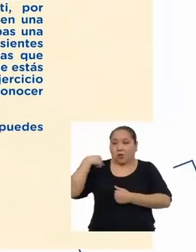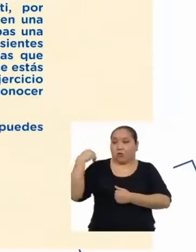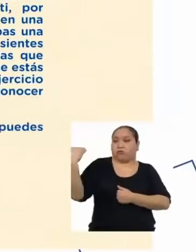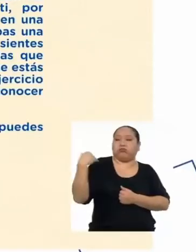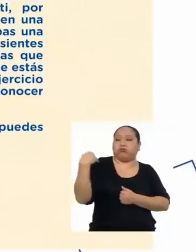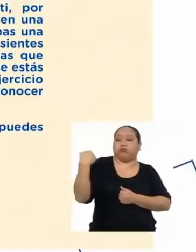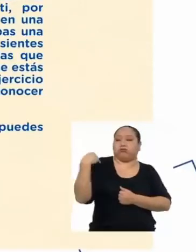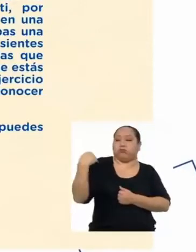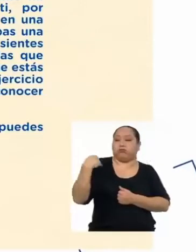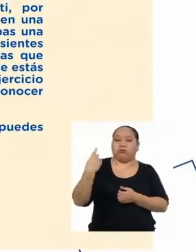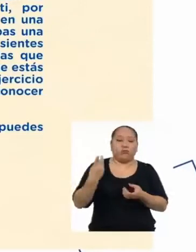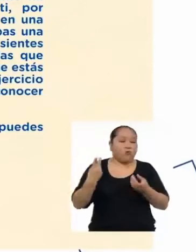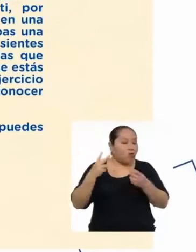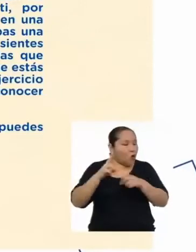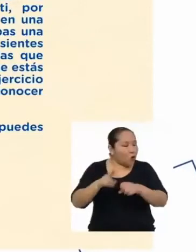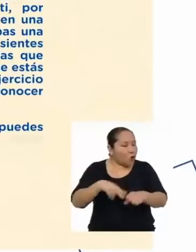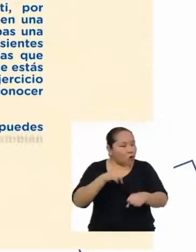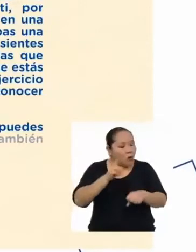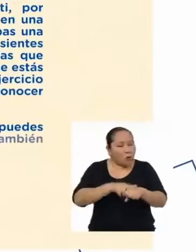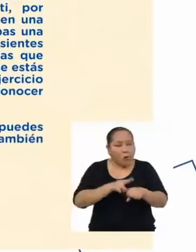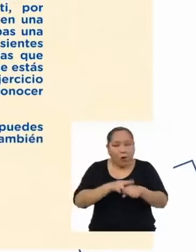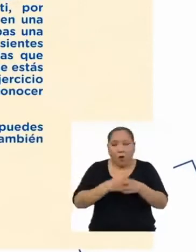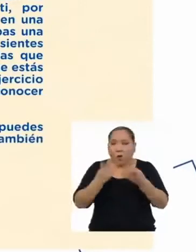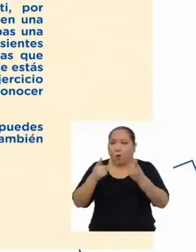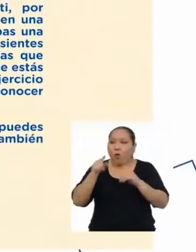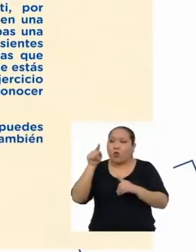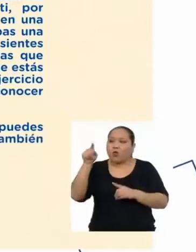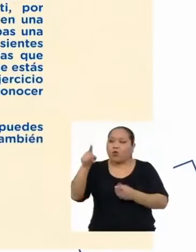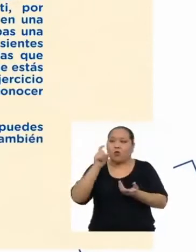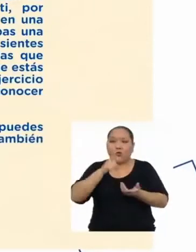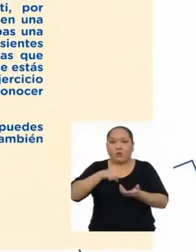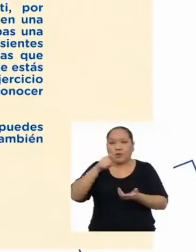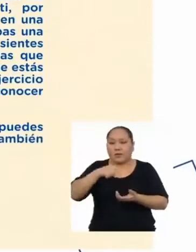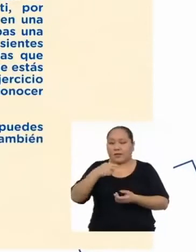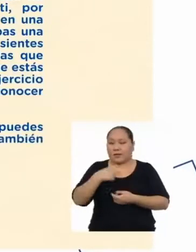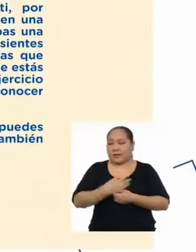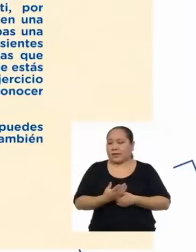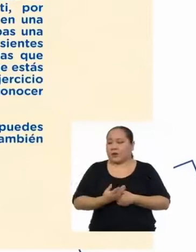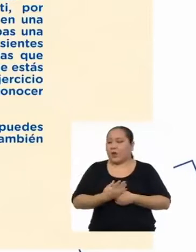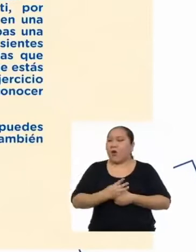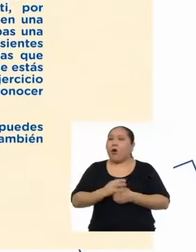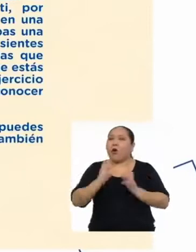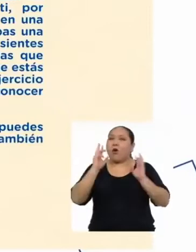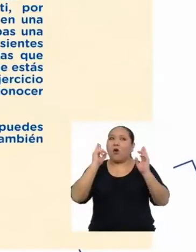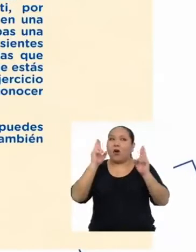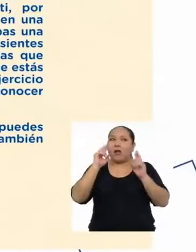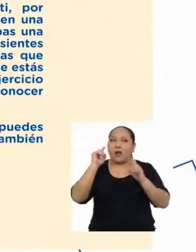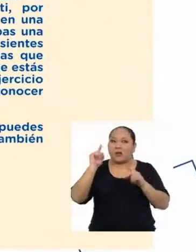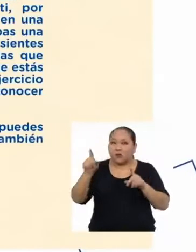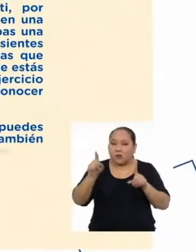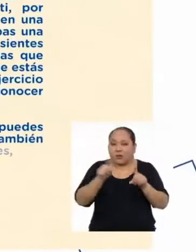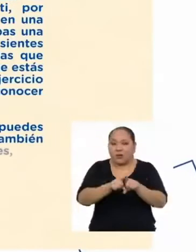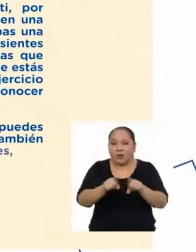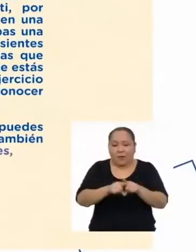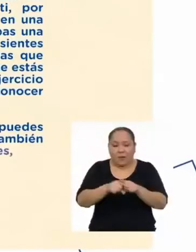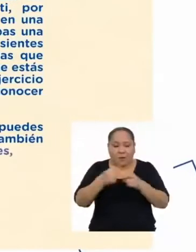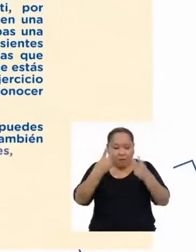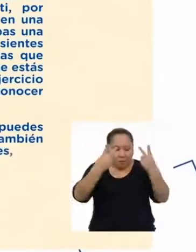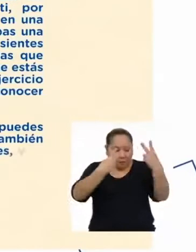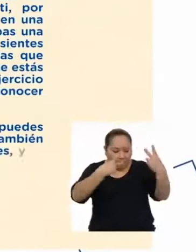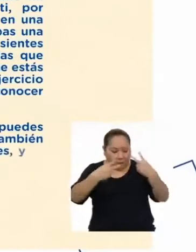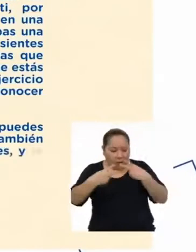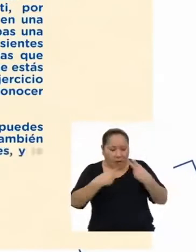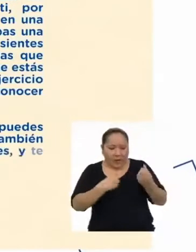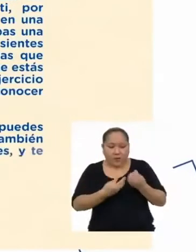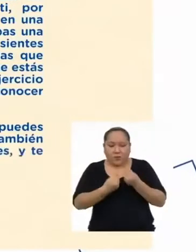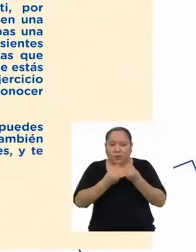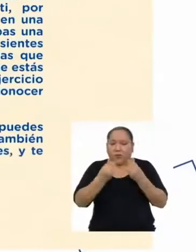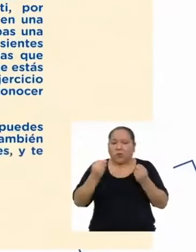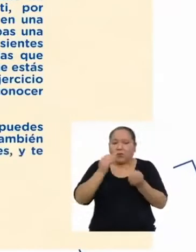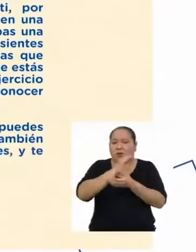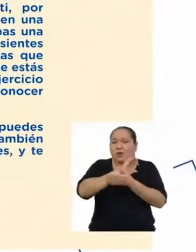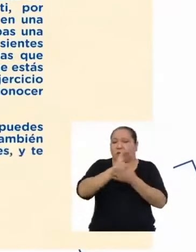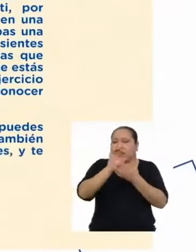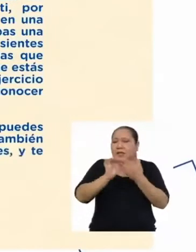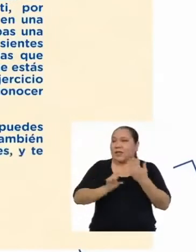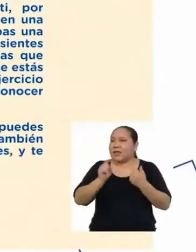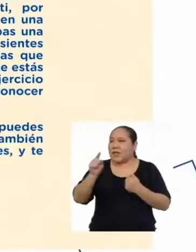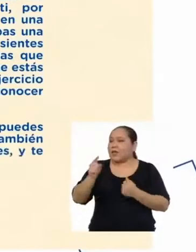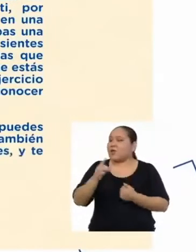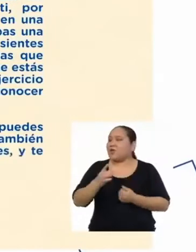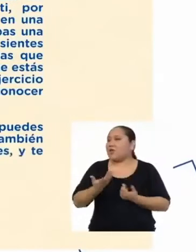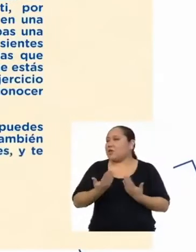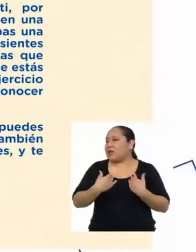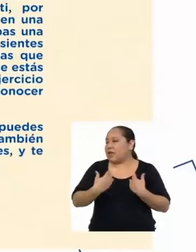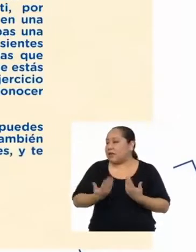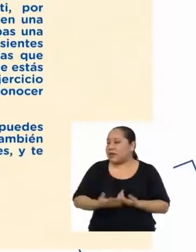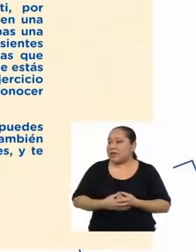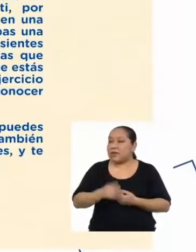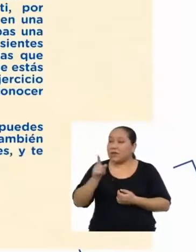necesites. Quisiera que tú también empieces a reconocer las muchas cualidades que tienes y te sientas orgullosa de